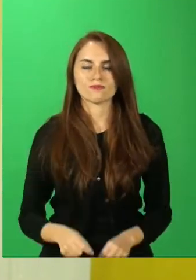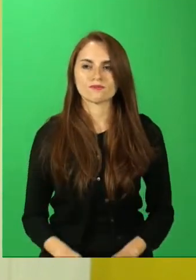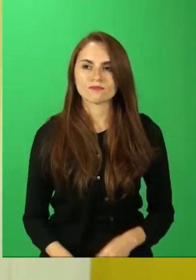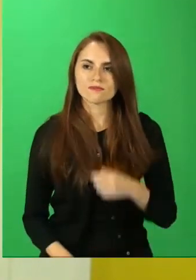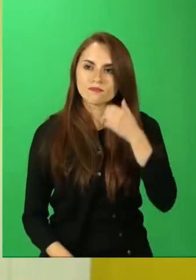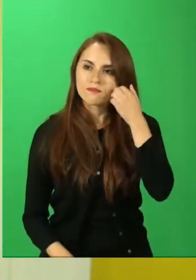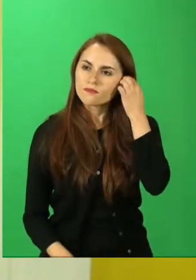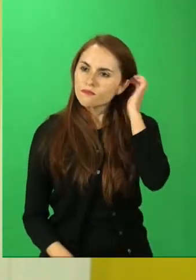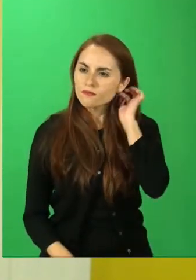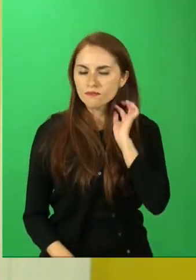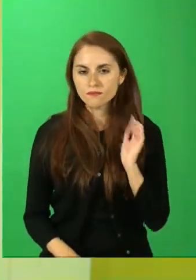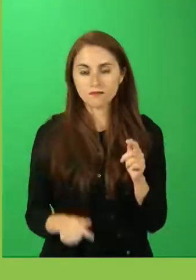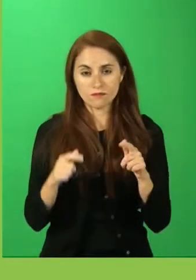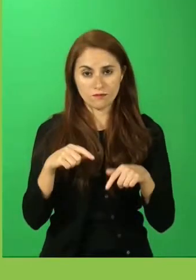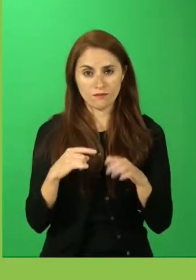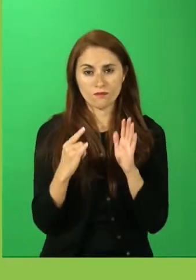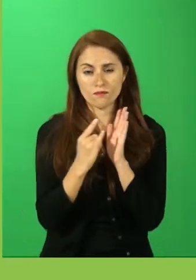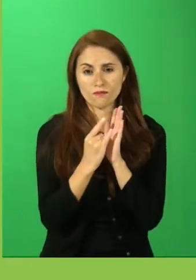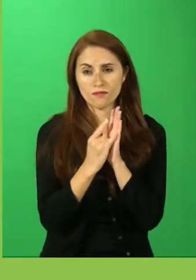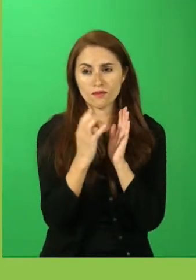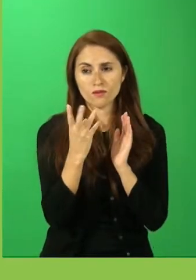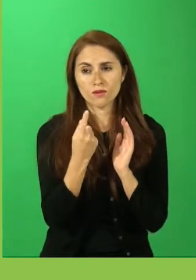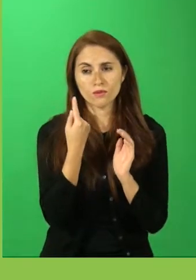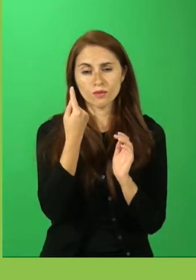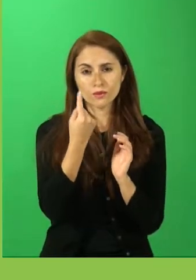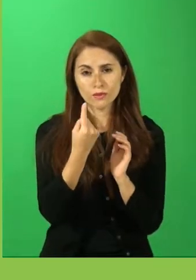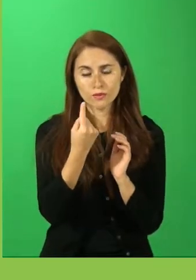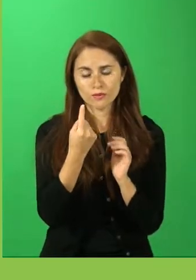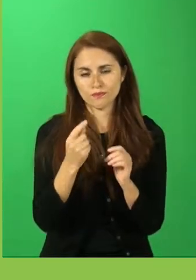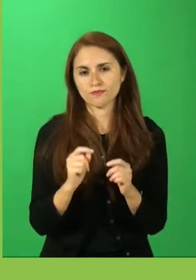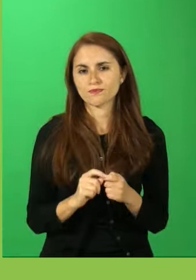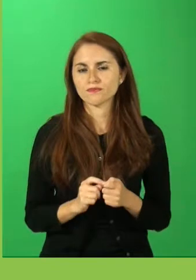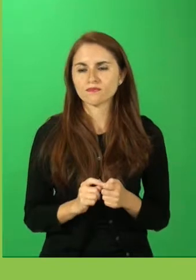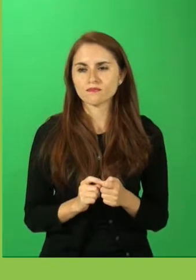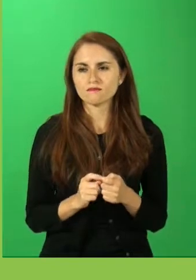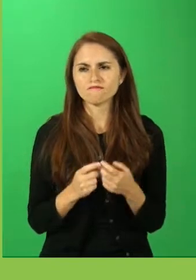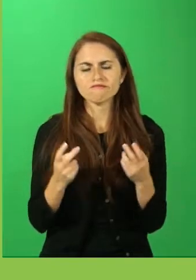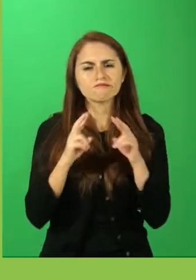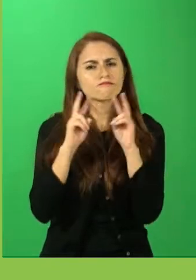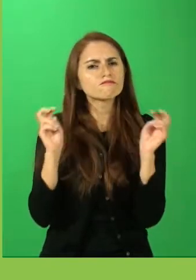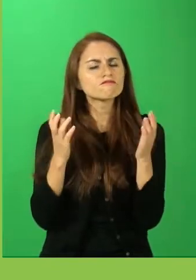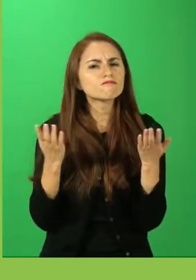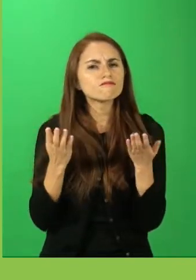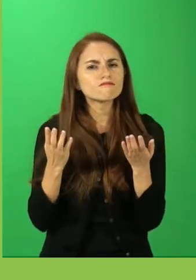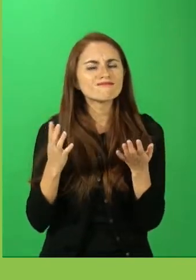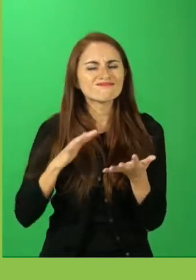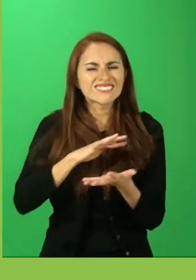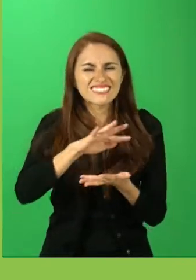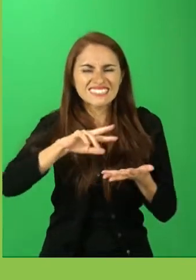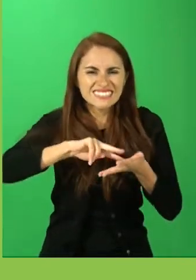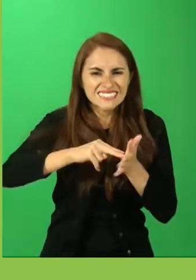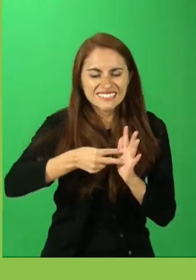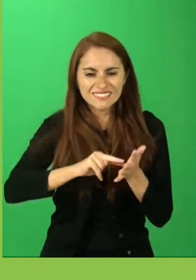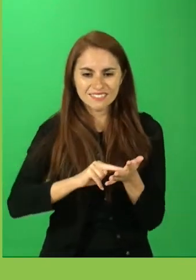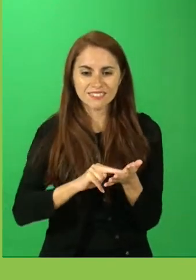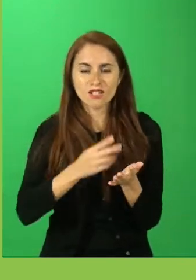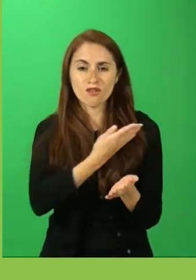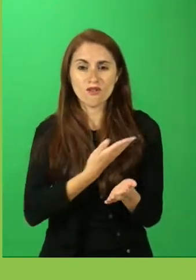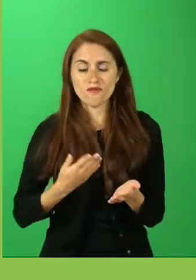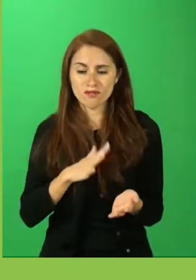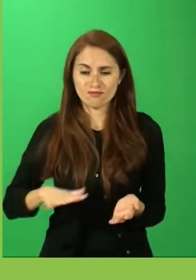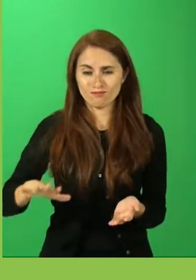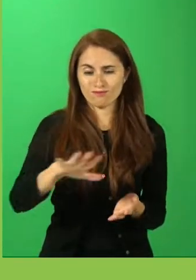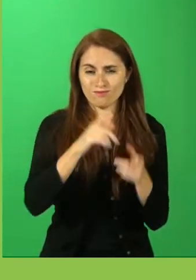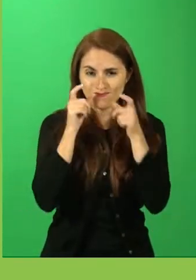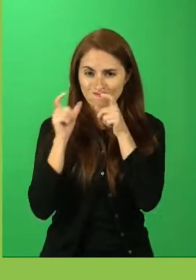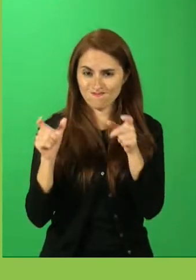La unidad que estamos trabajando es la número 1 o la primera, que corresponde a crisis, totalitarismos y guerra en